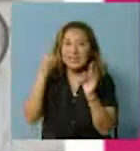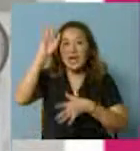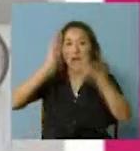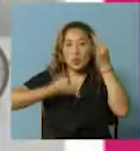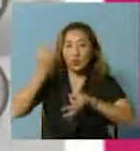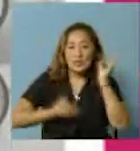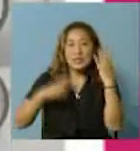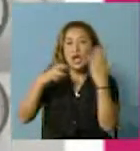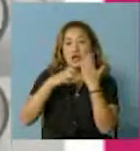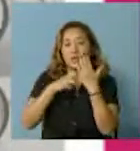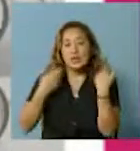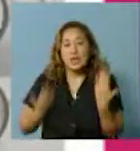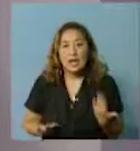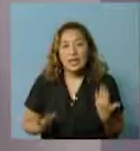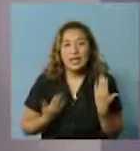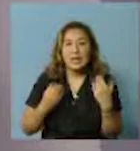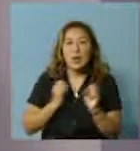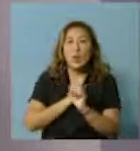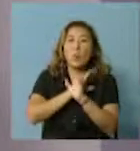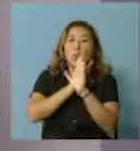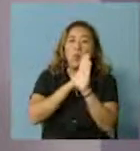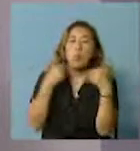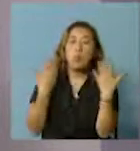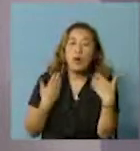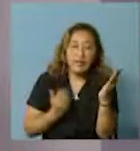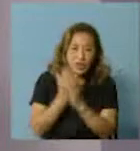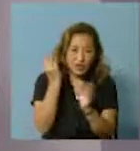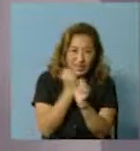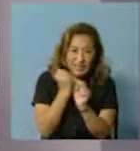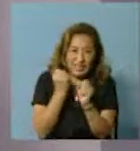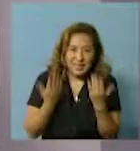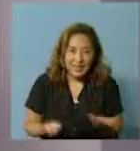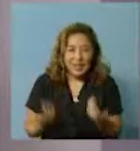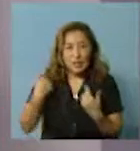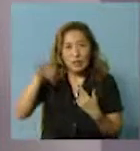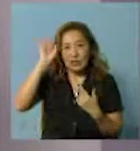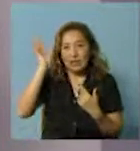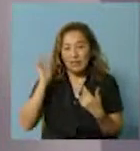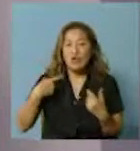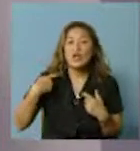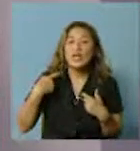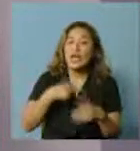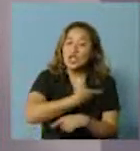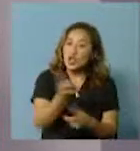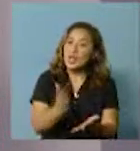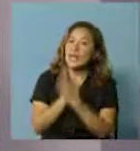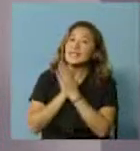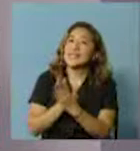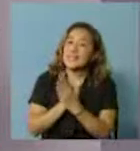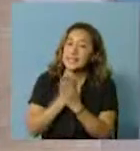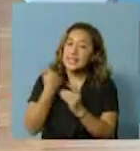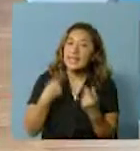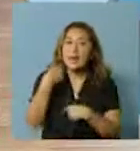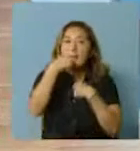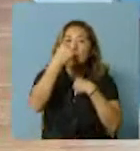los fiscales se abran y tengan este tipo de acciones pero entendemos que la sociedad lo está exigiendo hay muchos